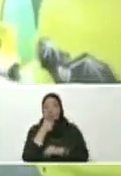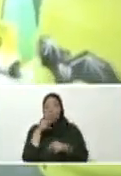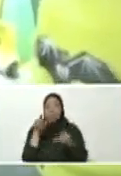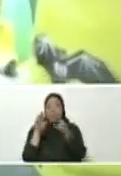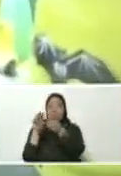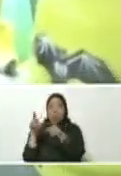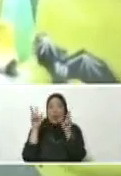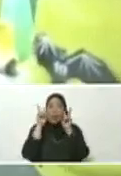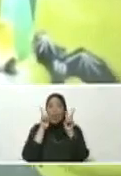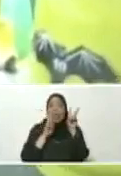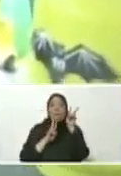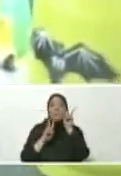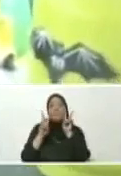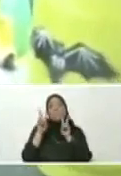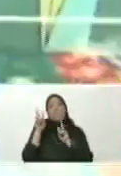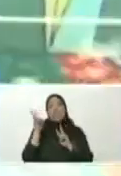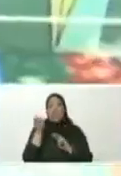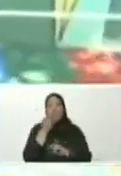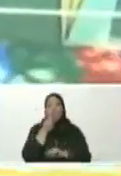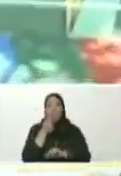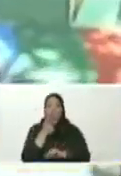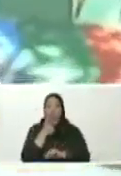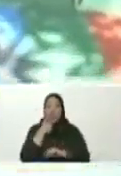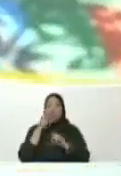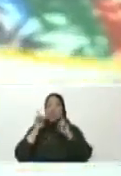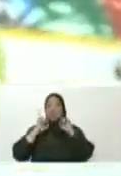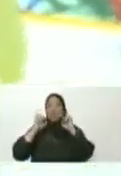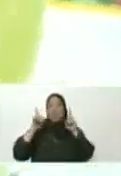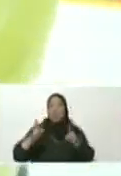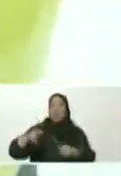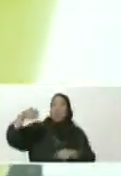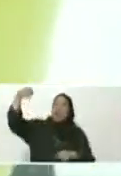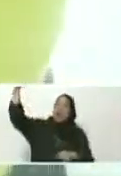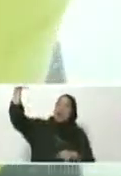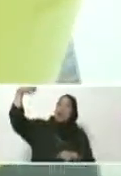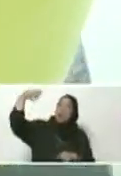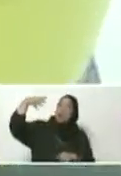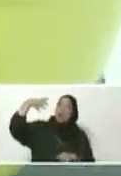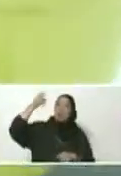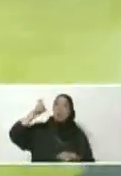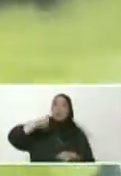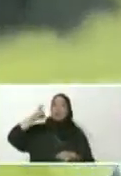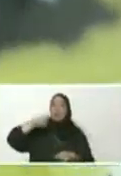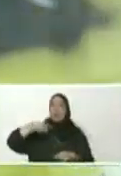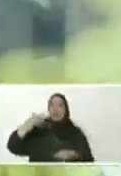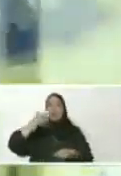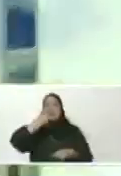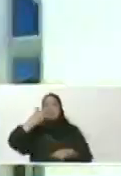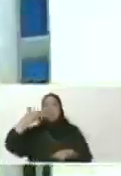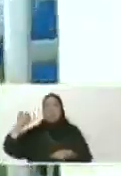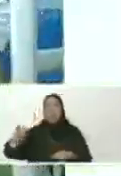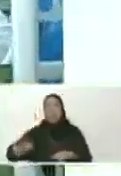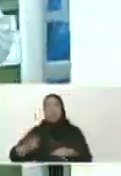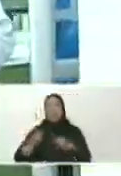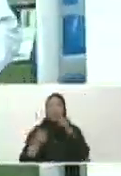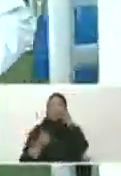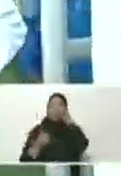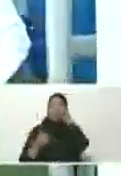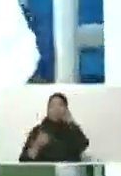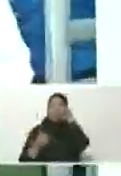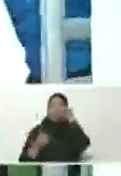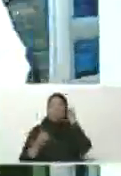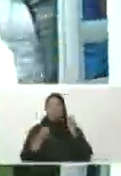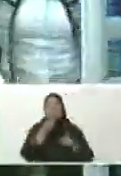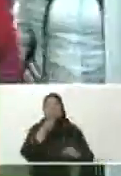todo limpio, todo bien asfaltado, sí, todo bien iluminado. Venezuela tiene que ser cada vez más un país de la